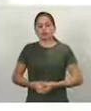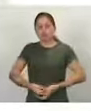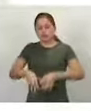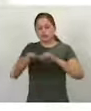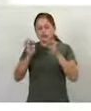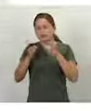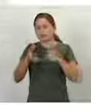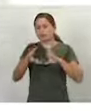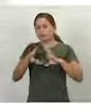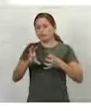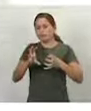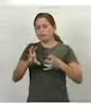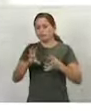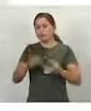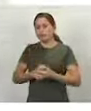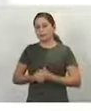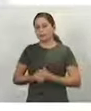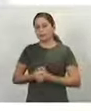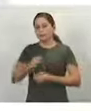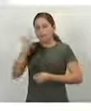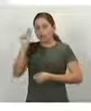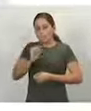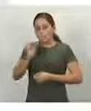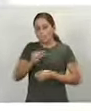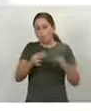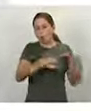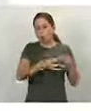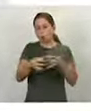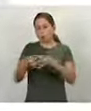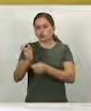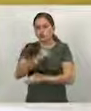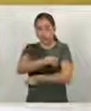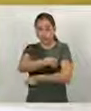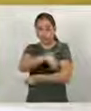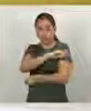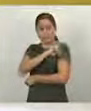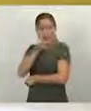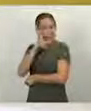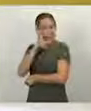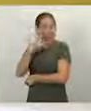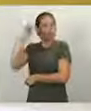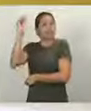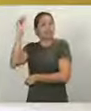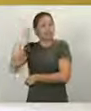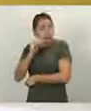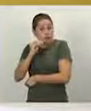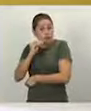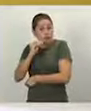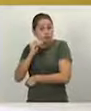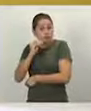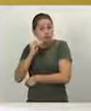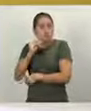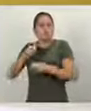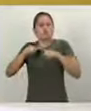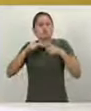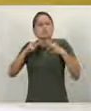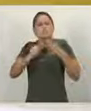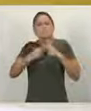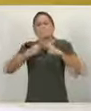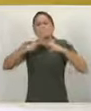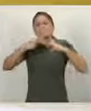De esta manera, con escasos recursos, el pueblo conoció por qué y para qué